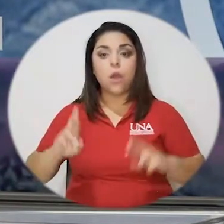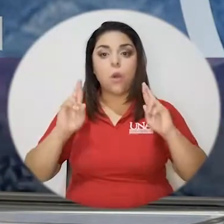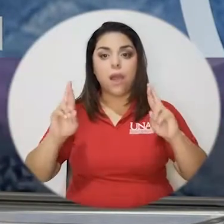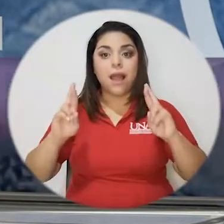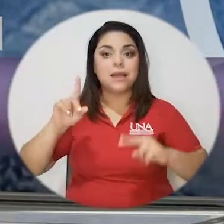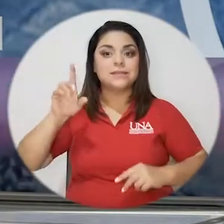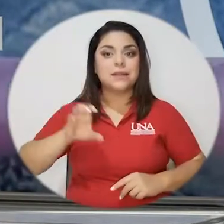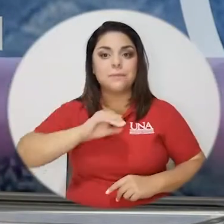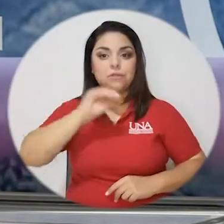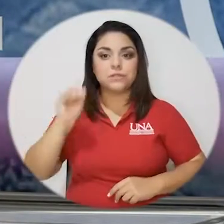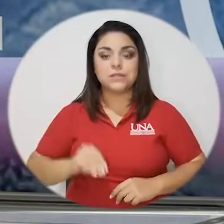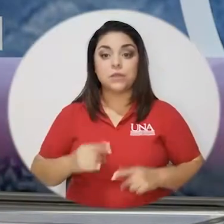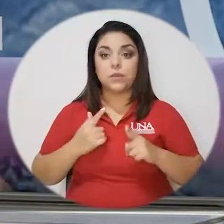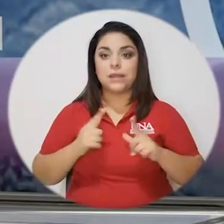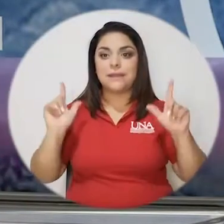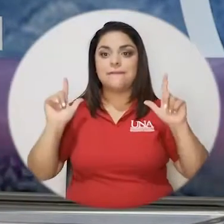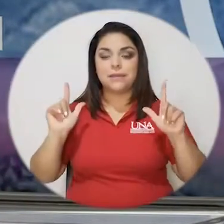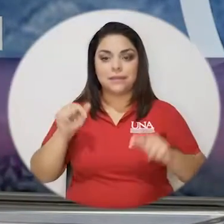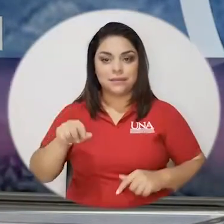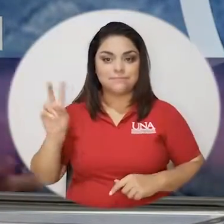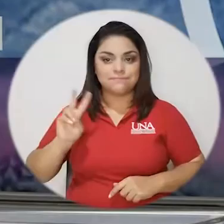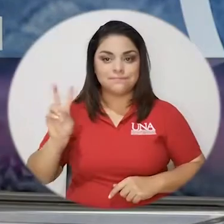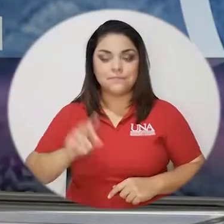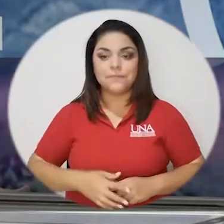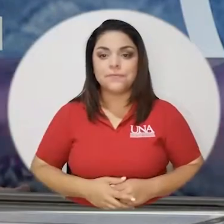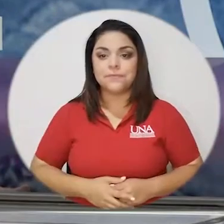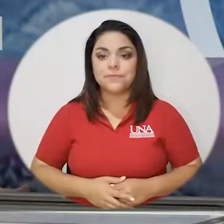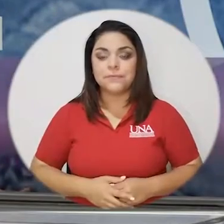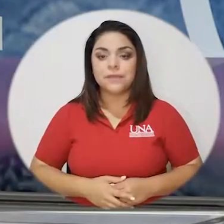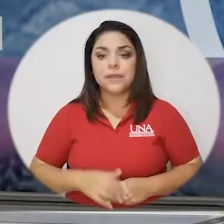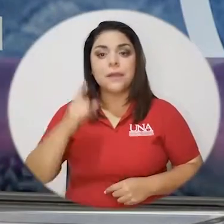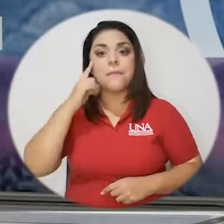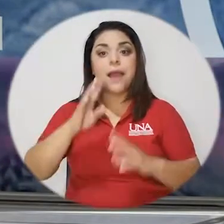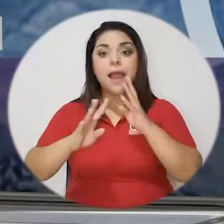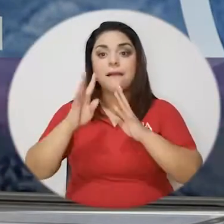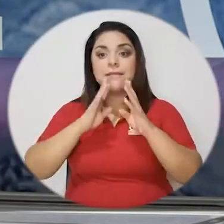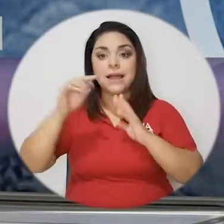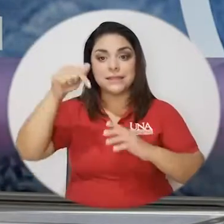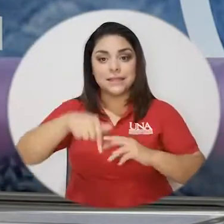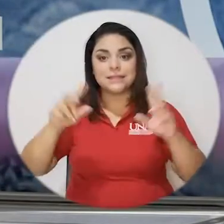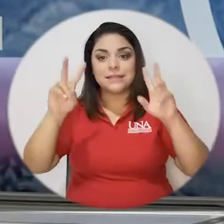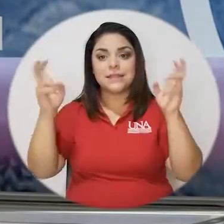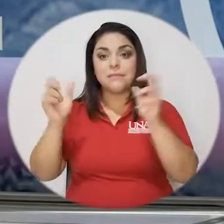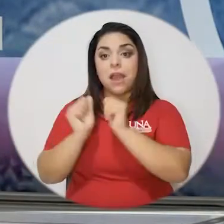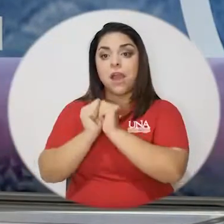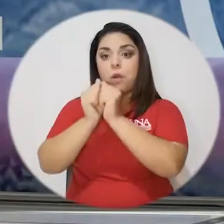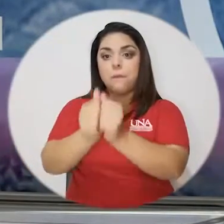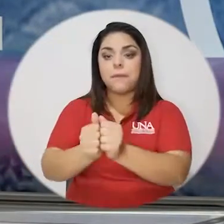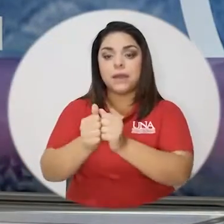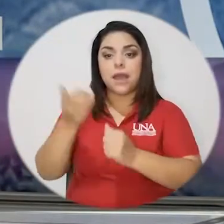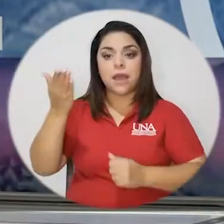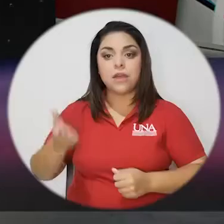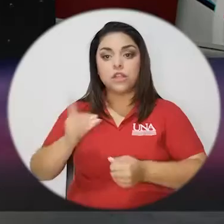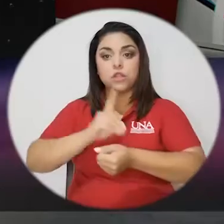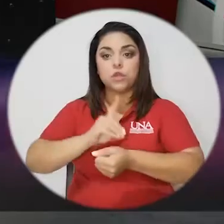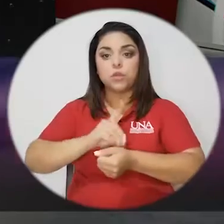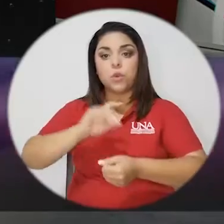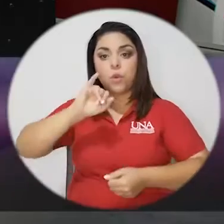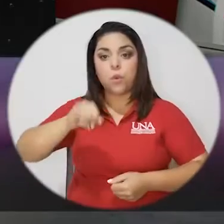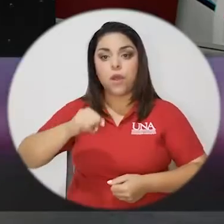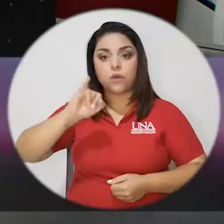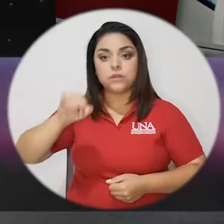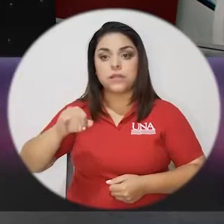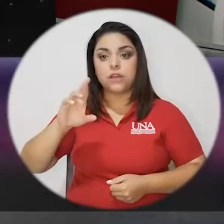pudiera salir bien librada de esta situación. Para hablar de este tema nos acompaña el doctor Juan